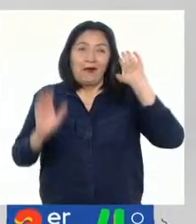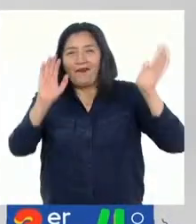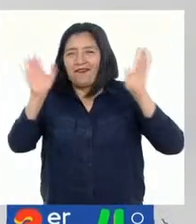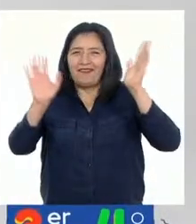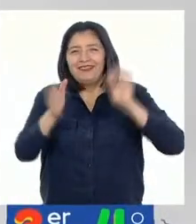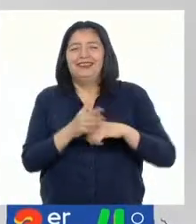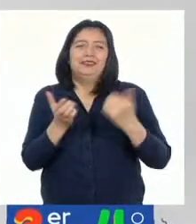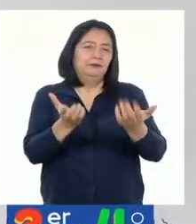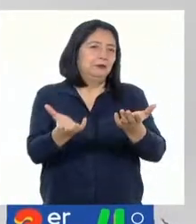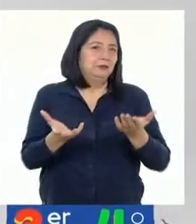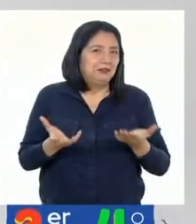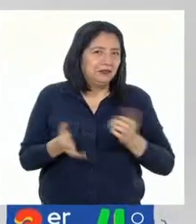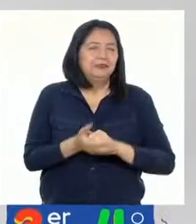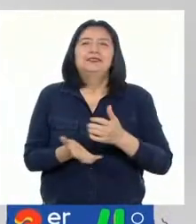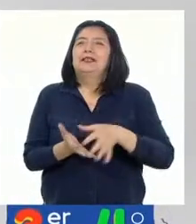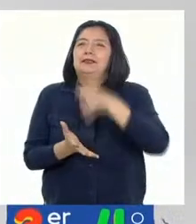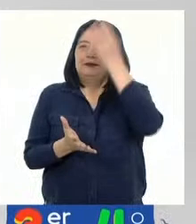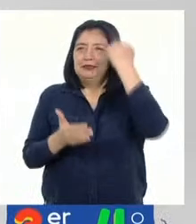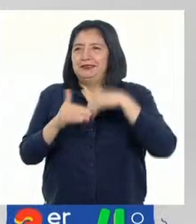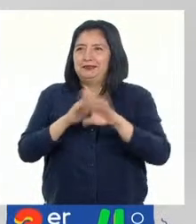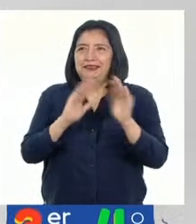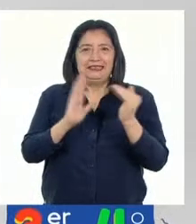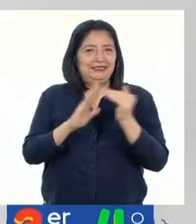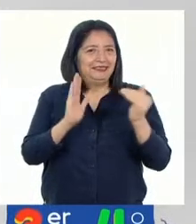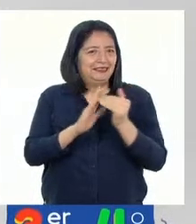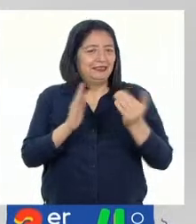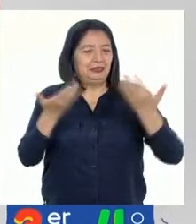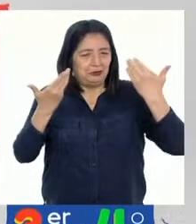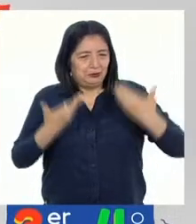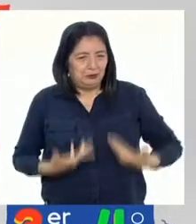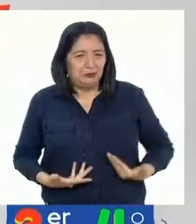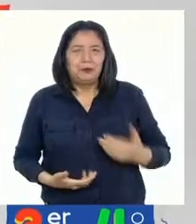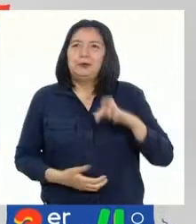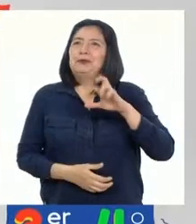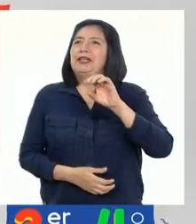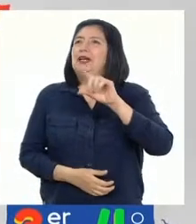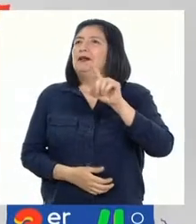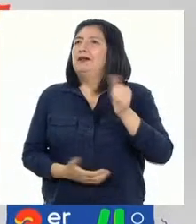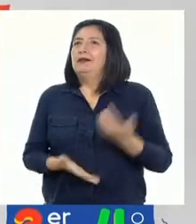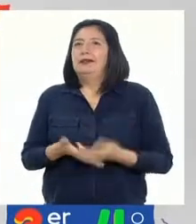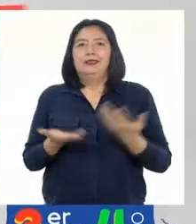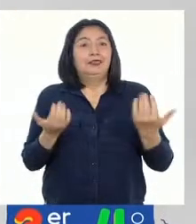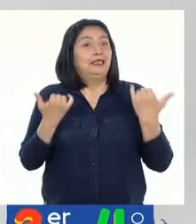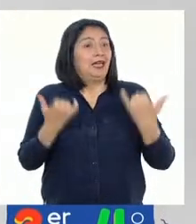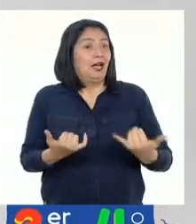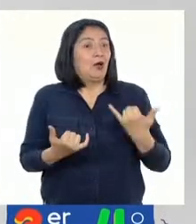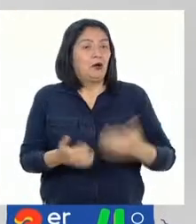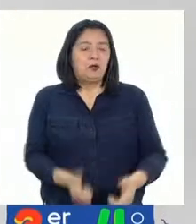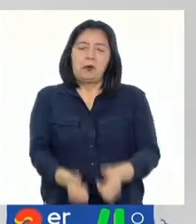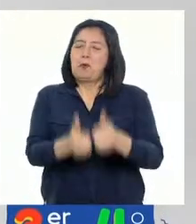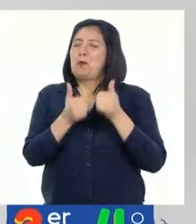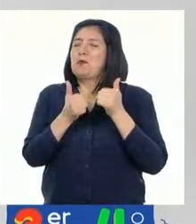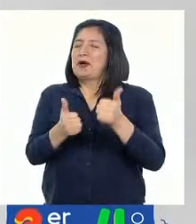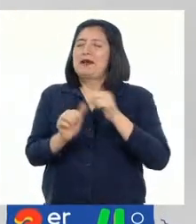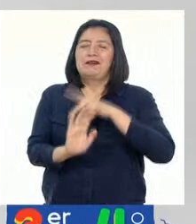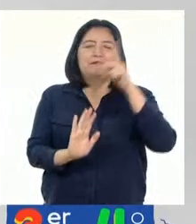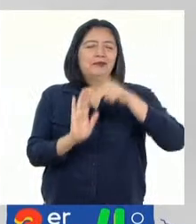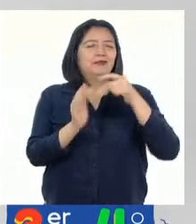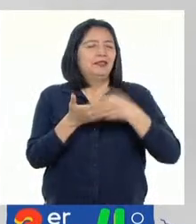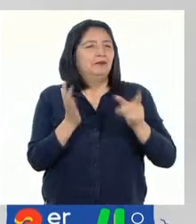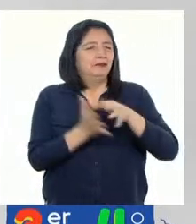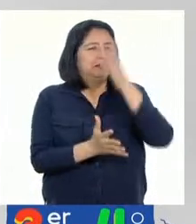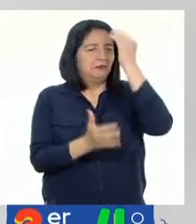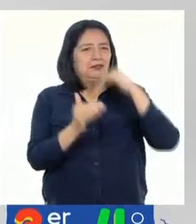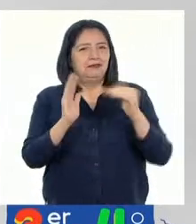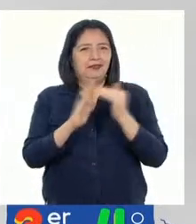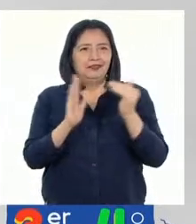¡Hola! Bienvenidas y bienvenidos a Aprendo en Casa. Mi nombre es Paola Moreno y es hora de un super programa de Aprendo en